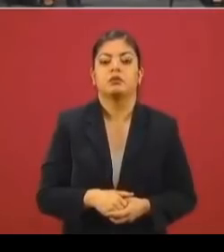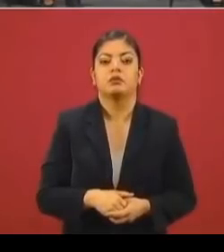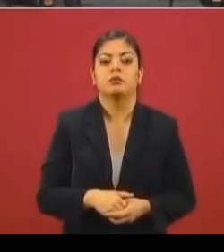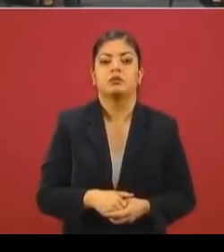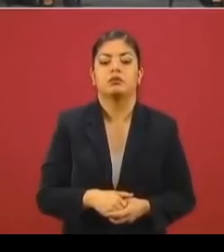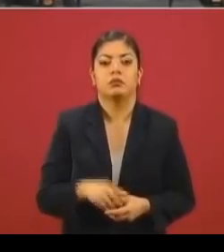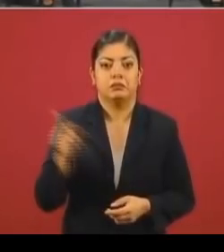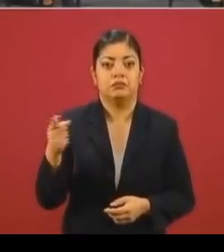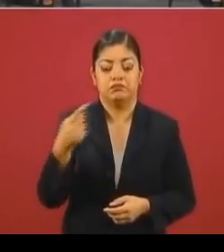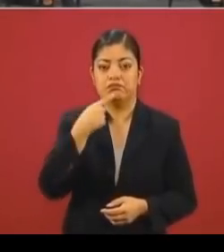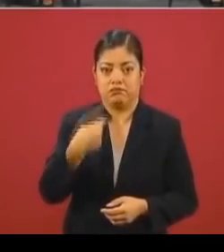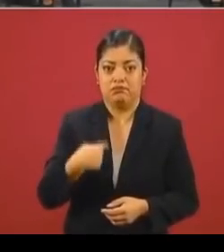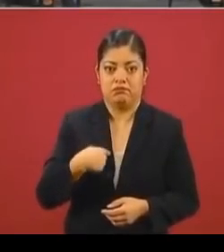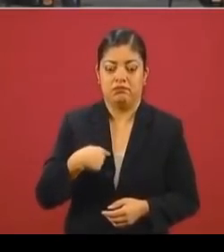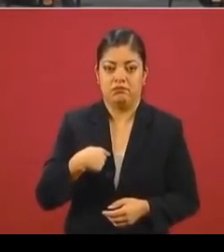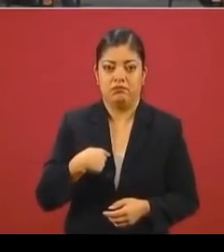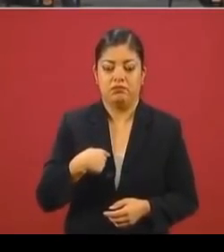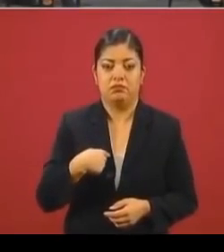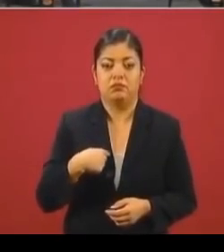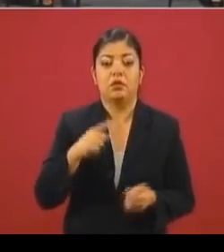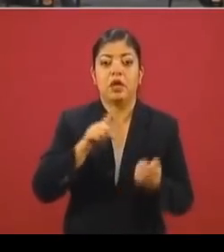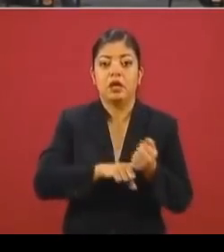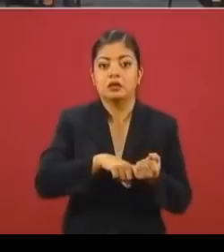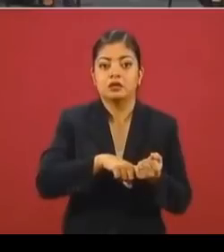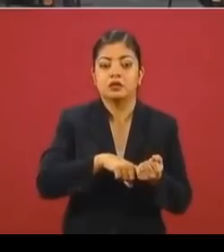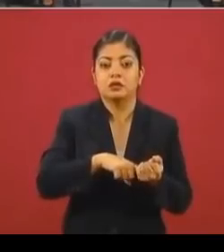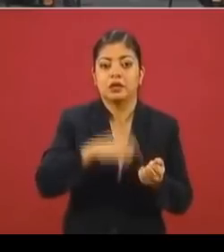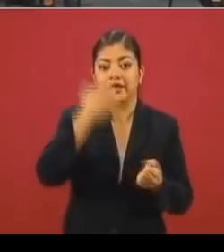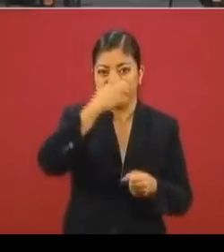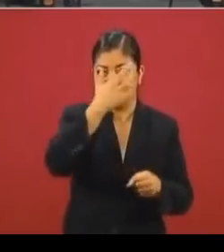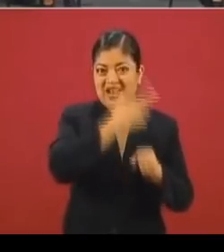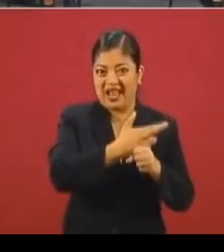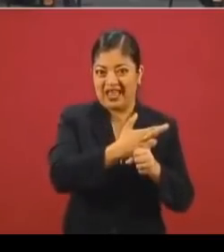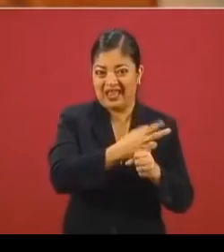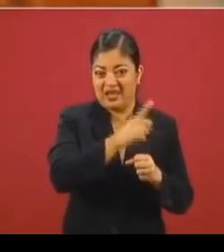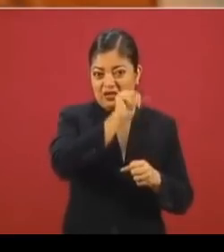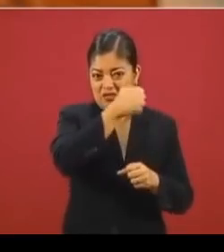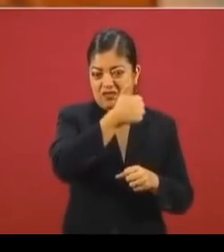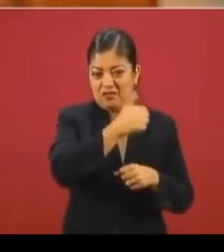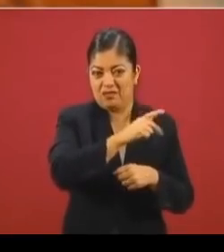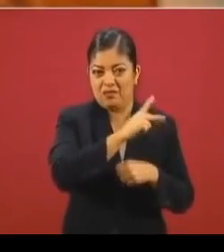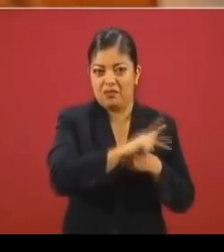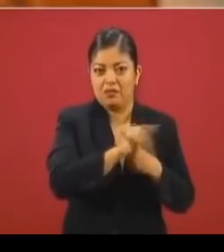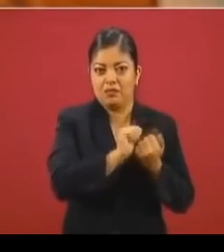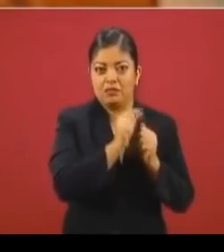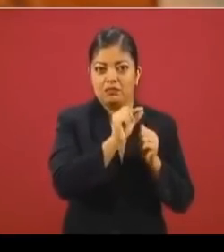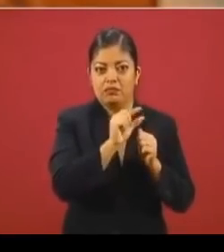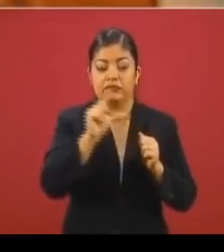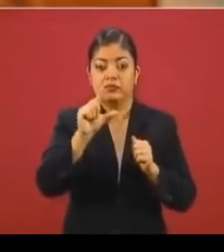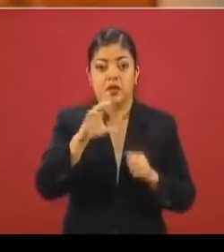se había incrementado la inversión extranjera en el trimestre en